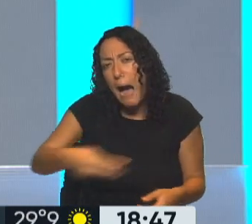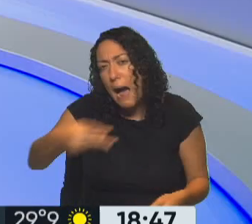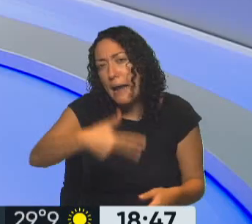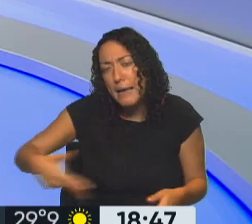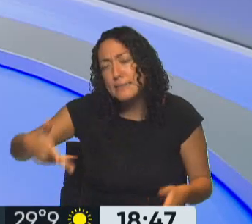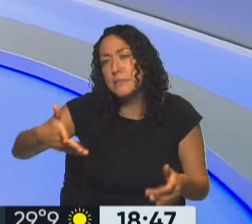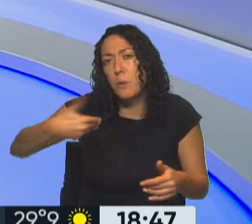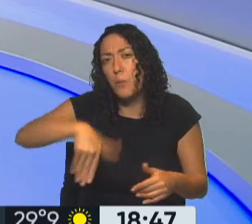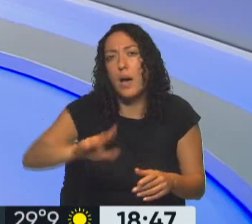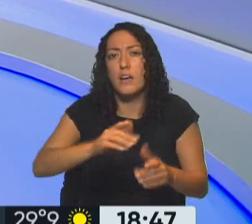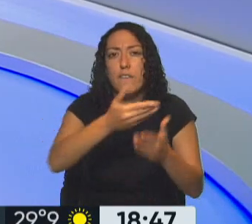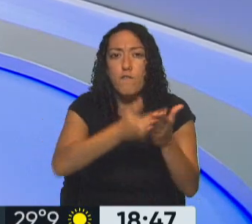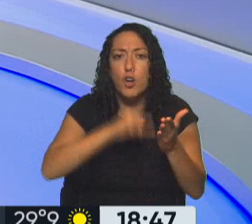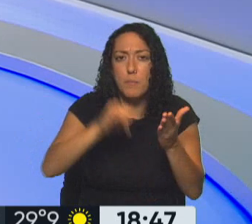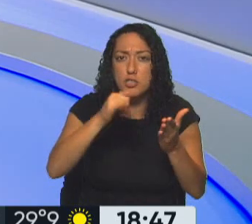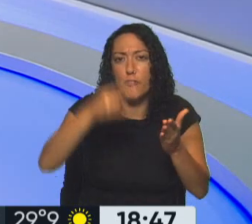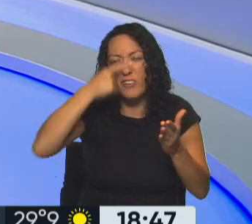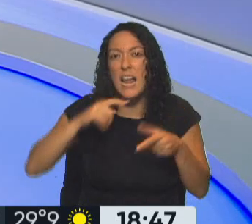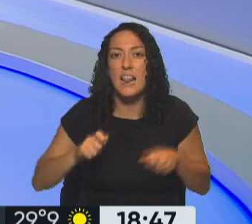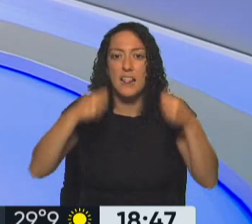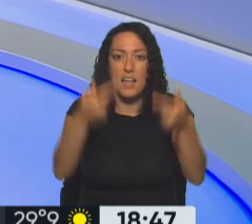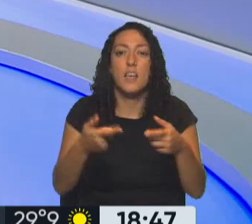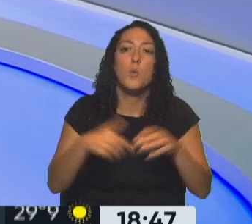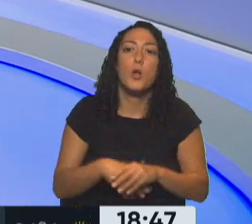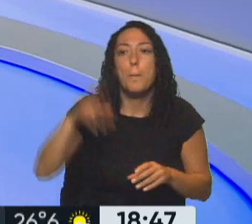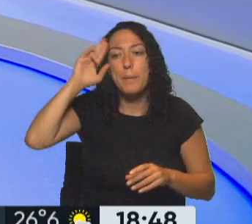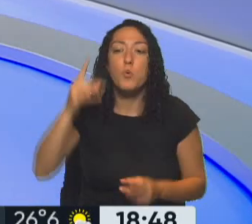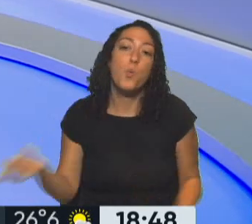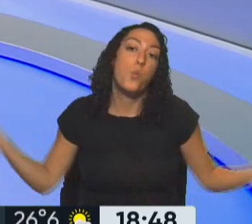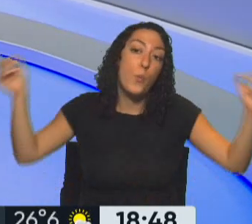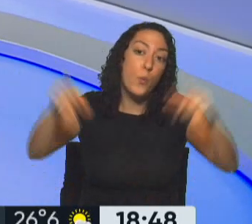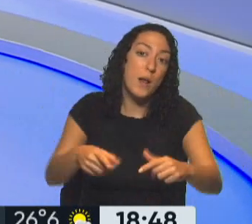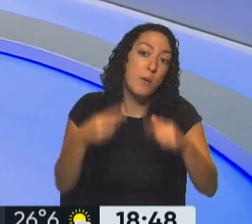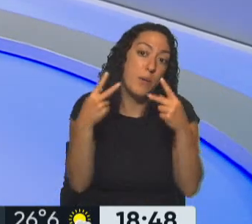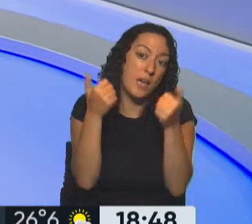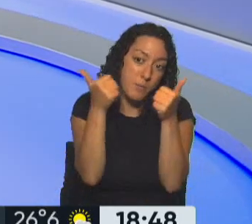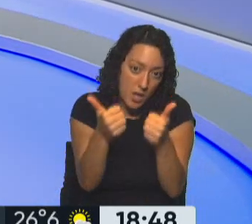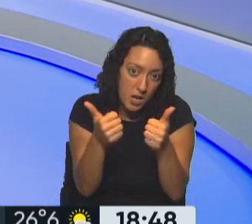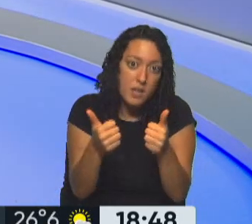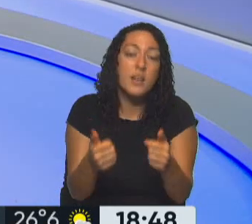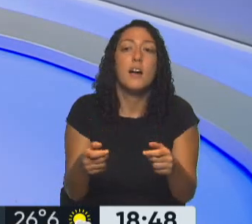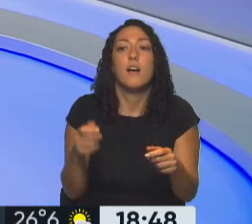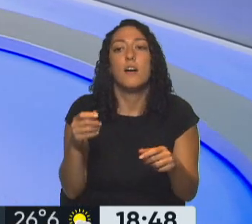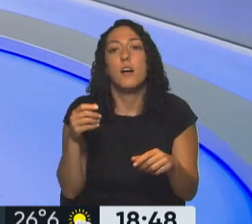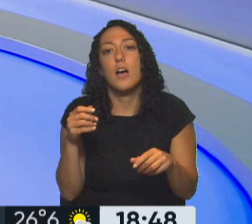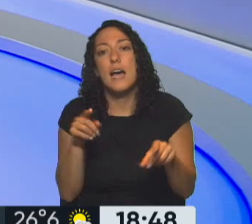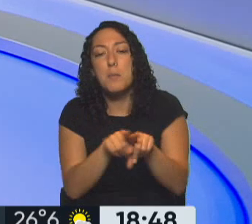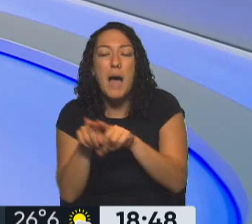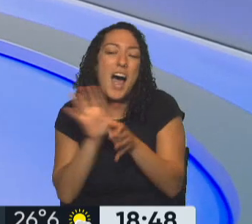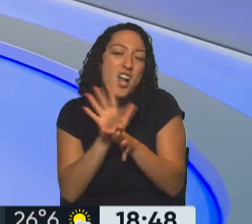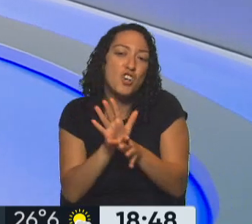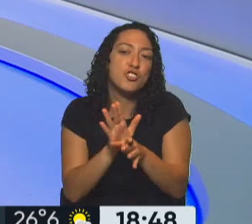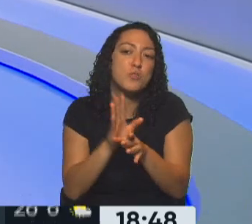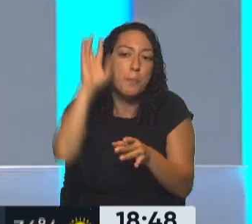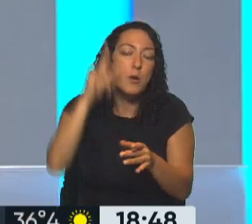buen retorno a Su patria Perú nuestro saludo a los Hermanos peruanos y peruanas y gracias por